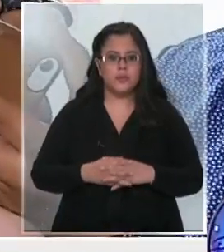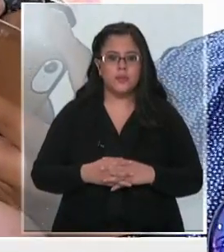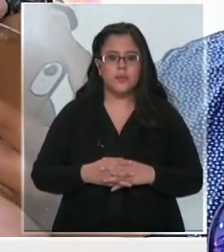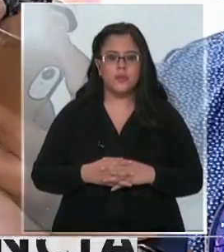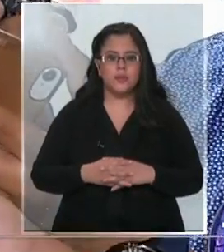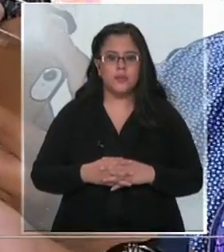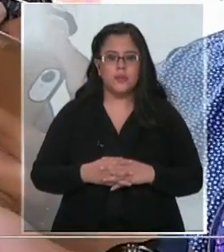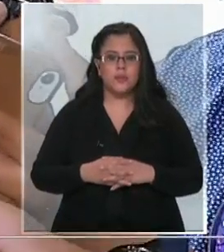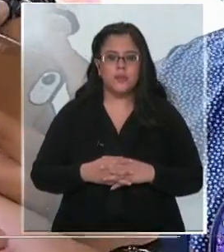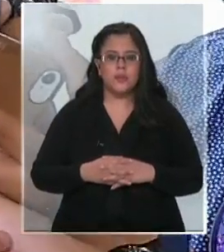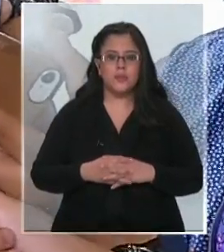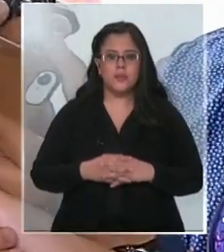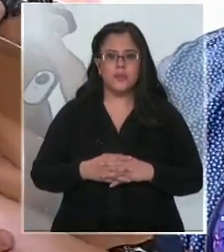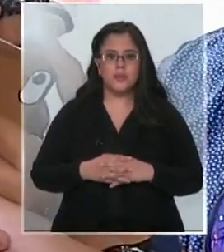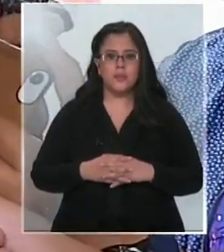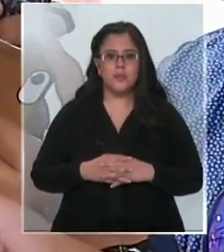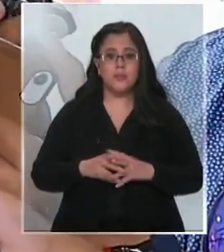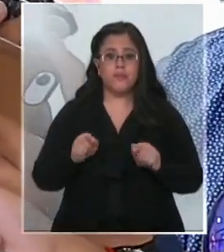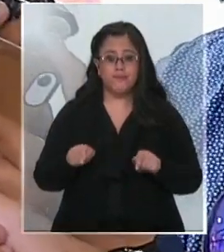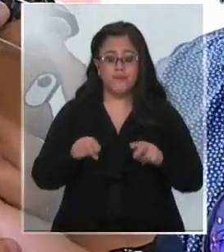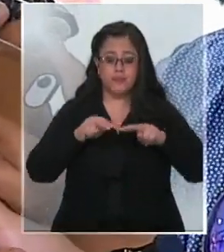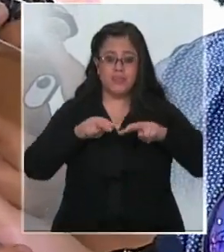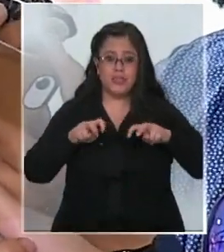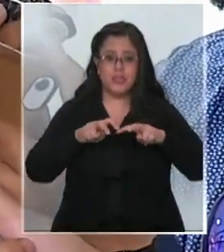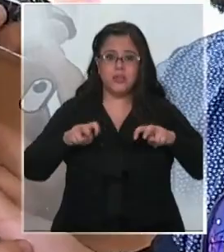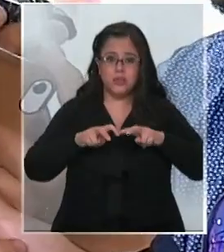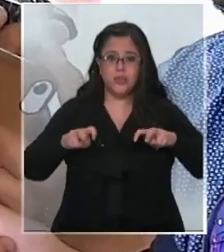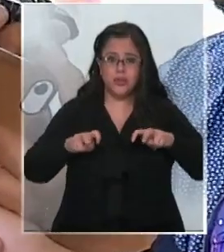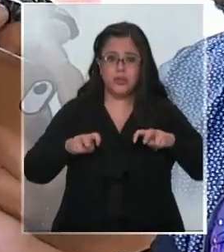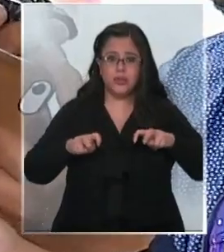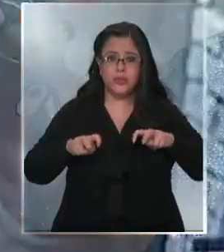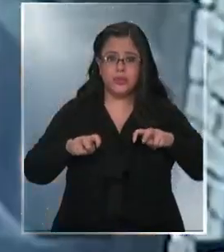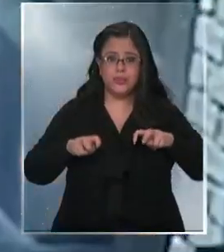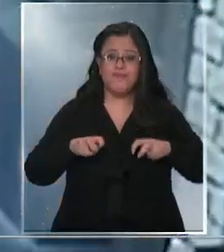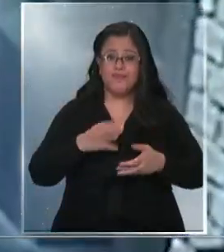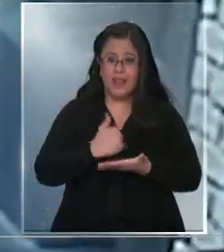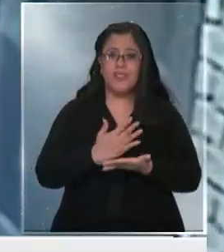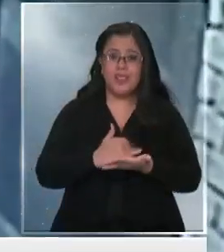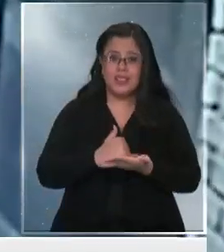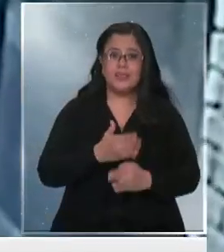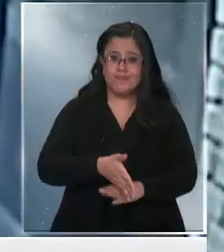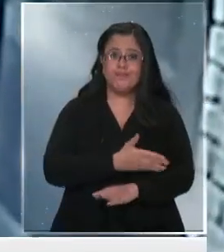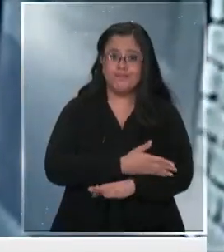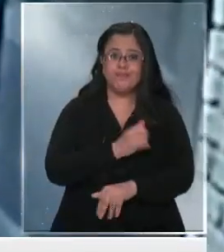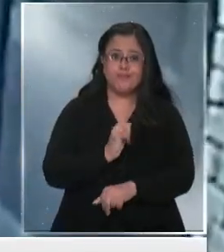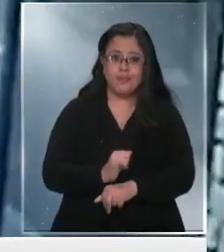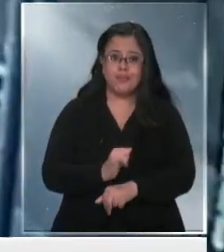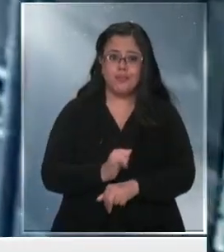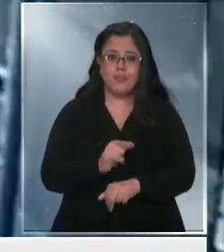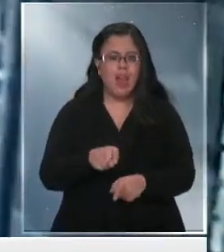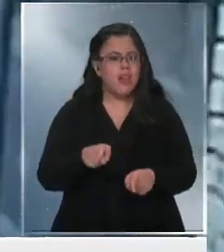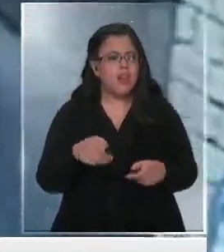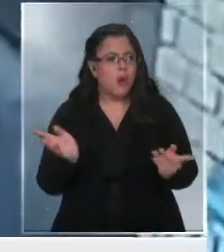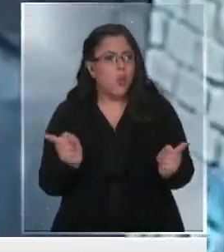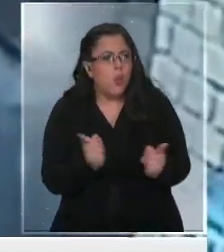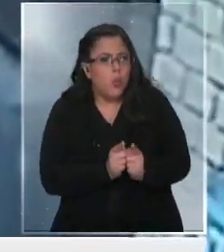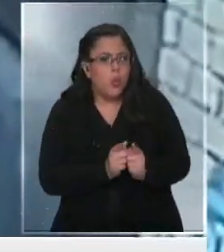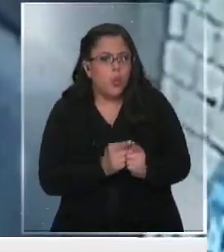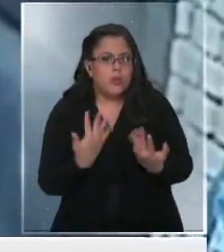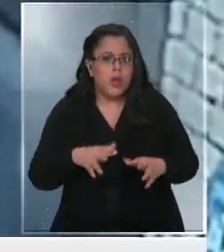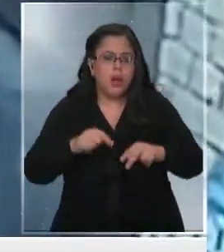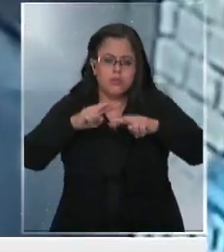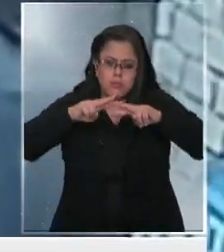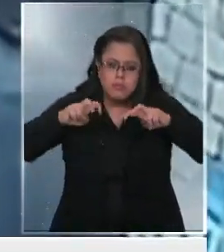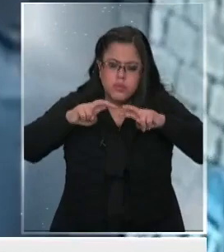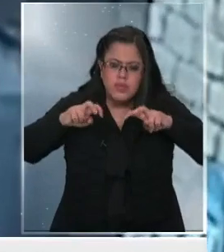De lo que se ha podido analizar en esta instancia, hay planificación. Una conclusión a la que llegan tras revisar